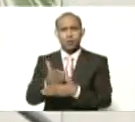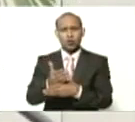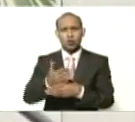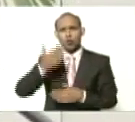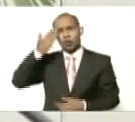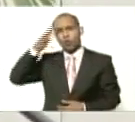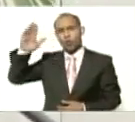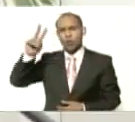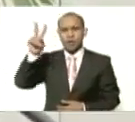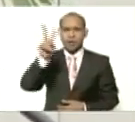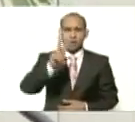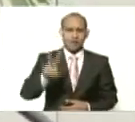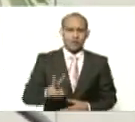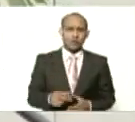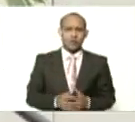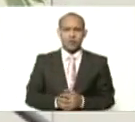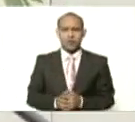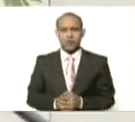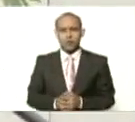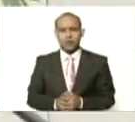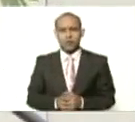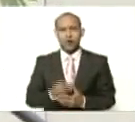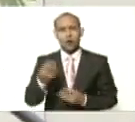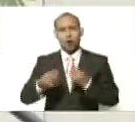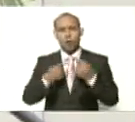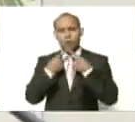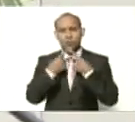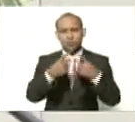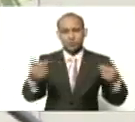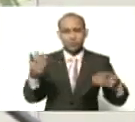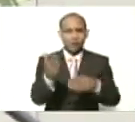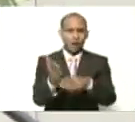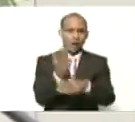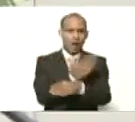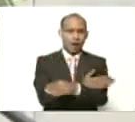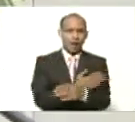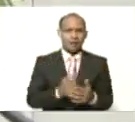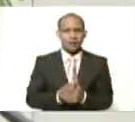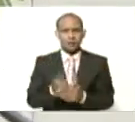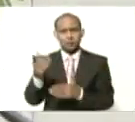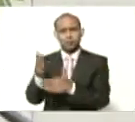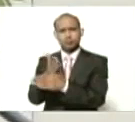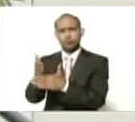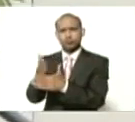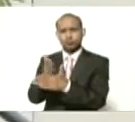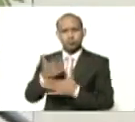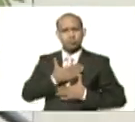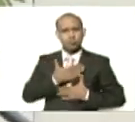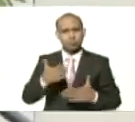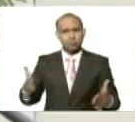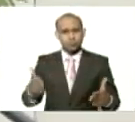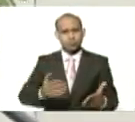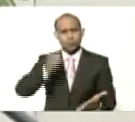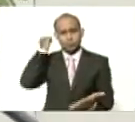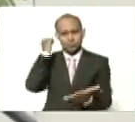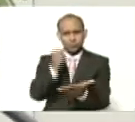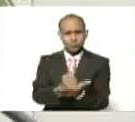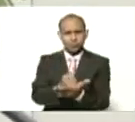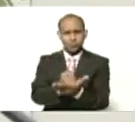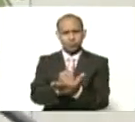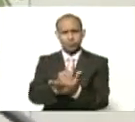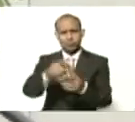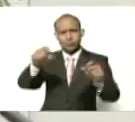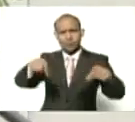Cuba y Venezuela. Y como hemos dicho en otras ocasiones, una cooperación que está sellada,